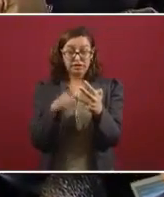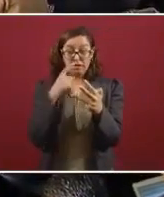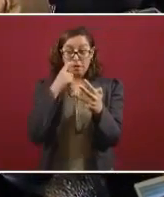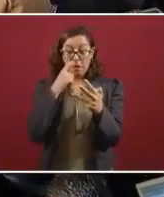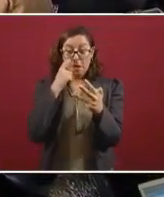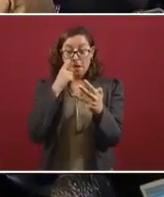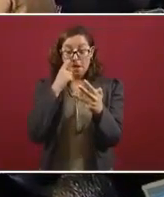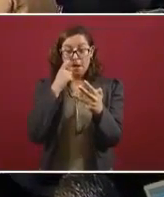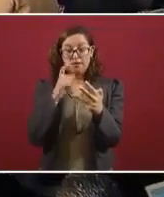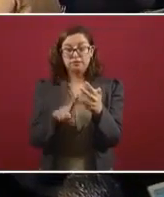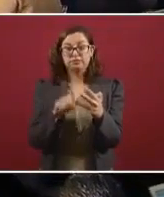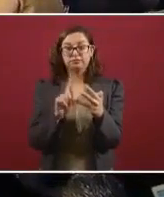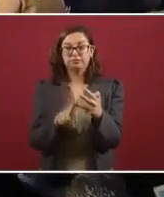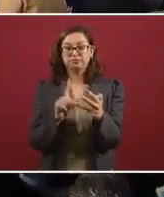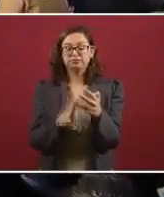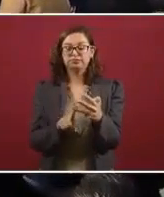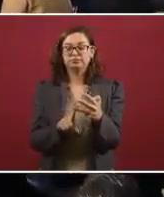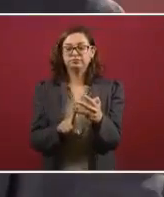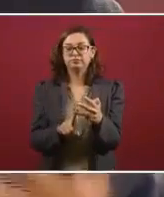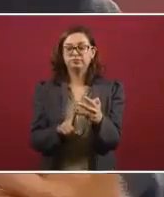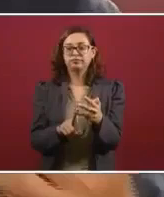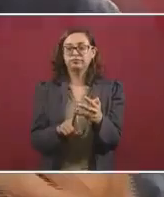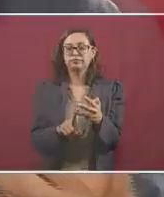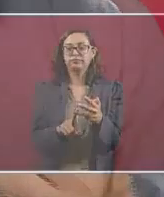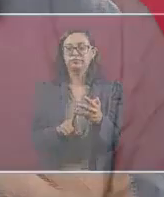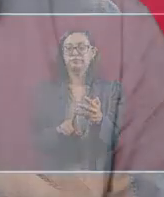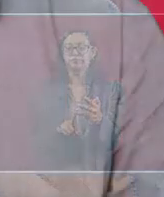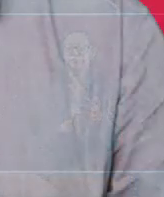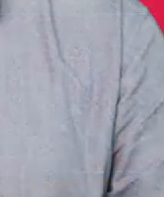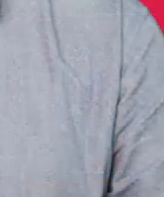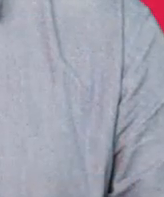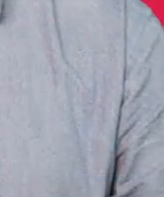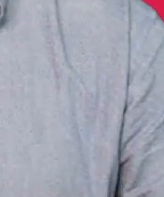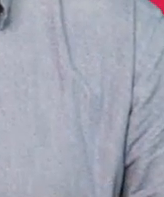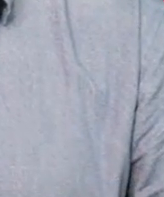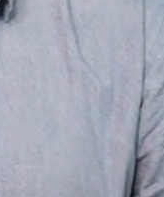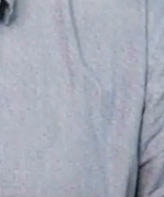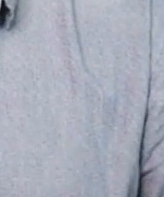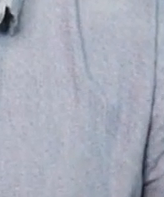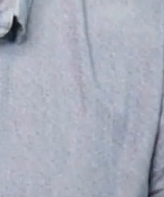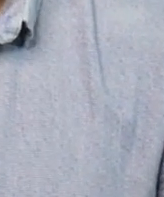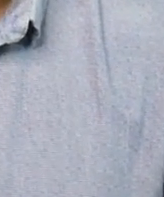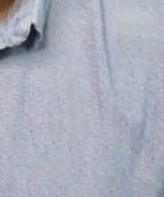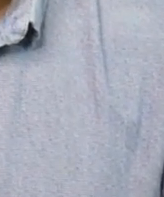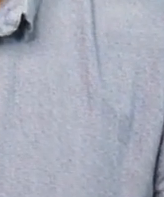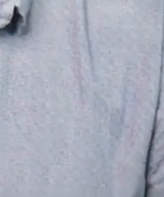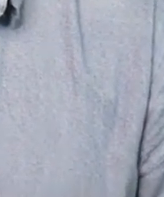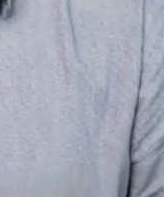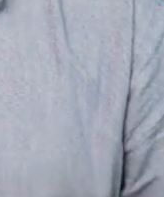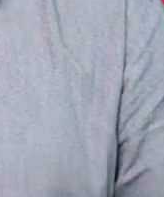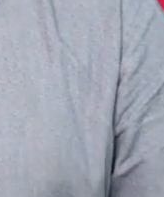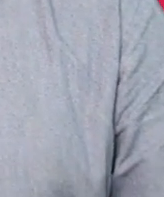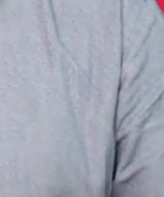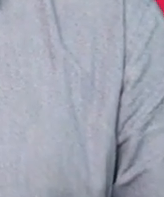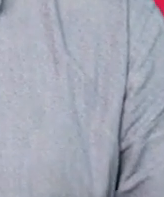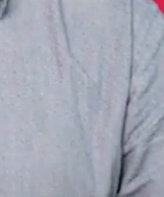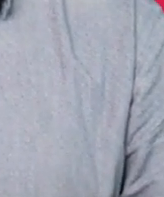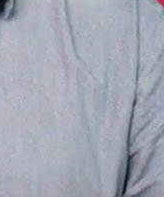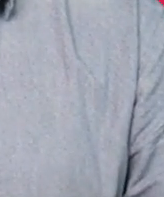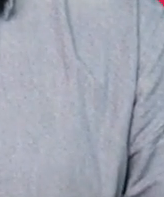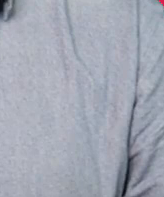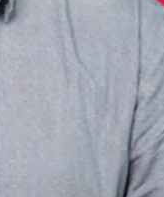el dar facilidades para la inversión privada. Ya va Santa Lucía, a pesar de todos los trámites,